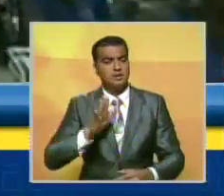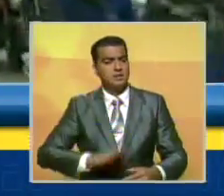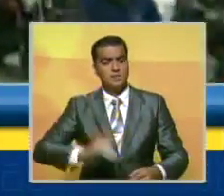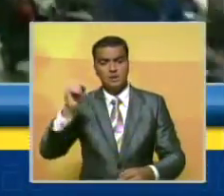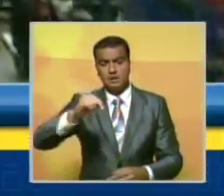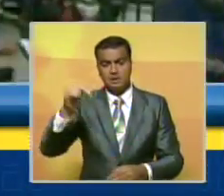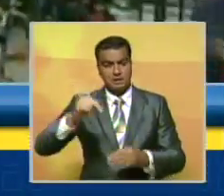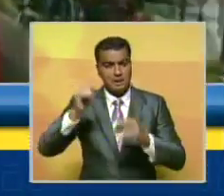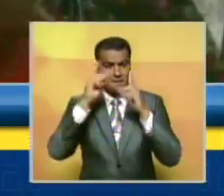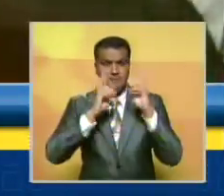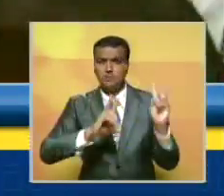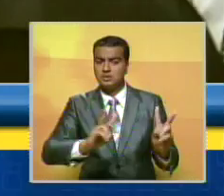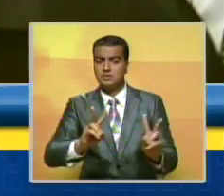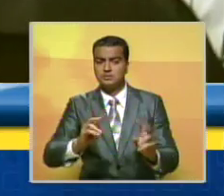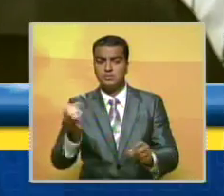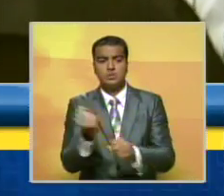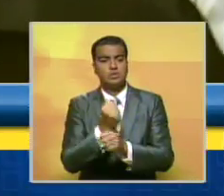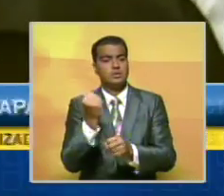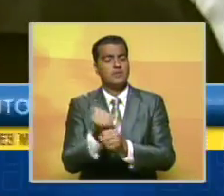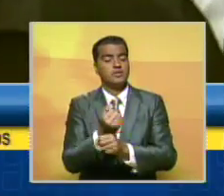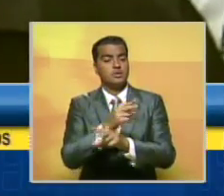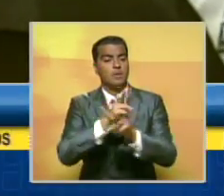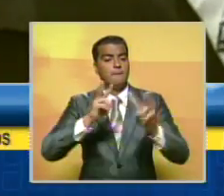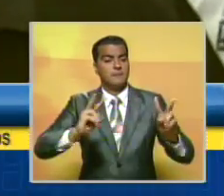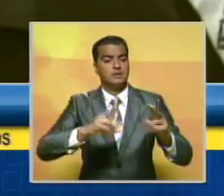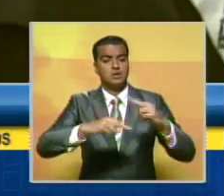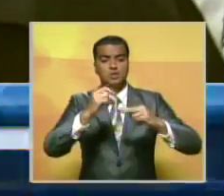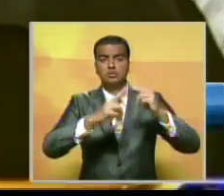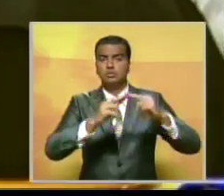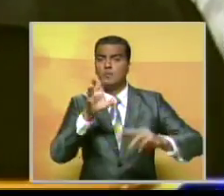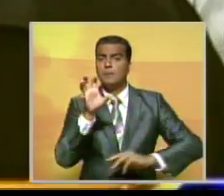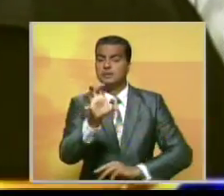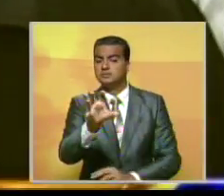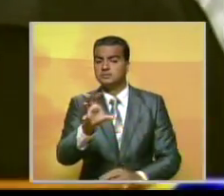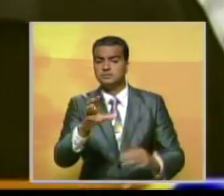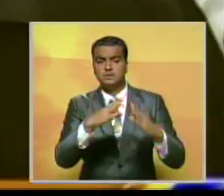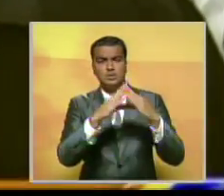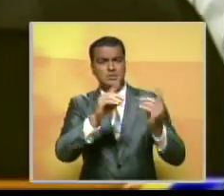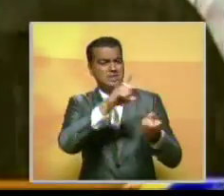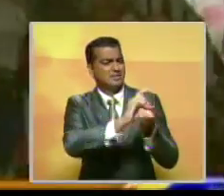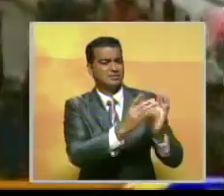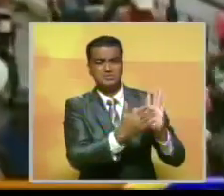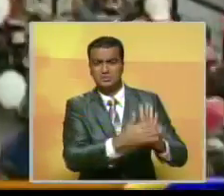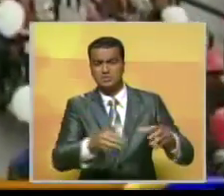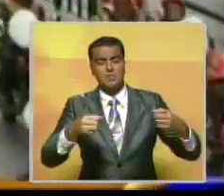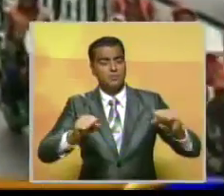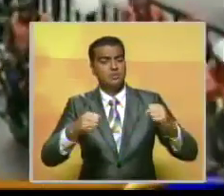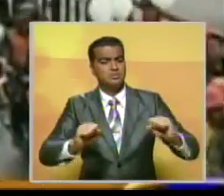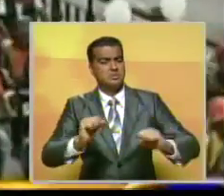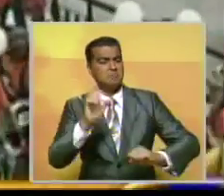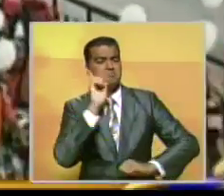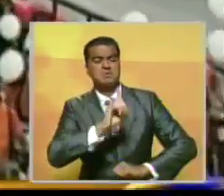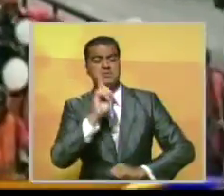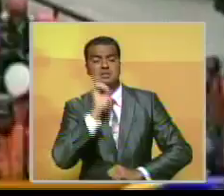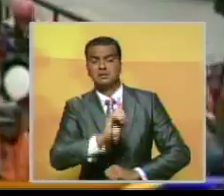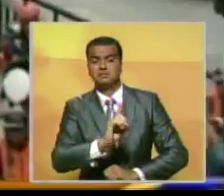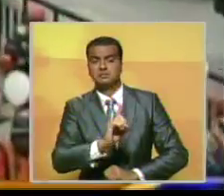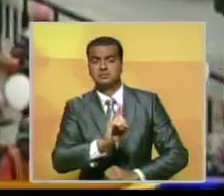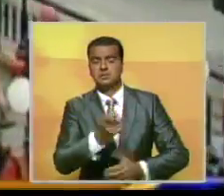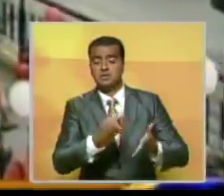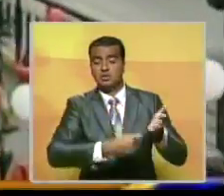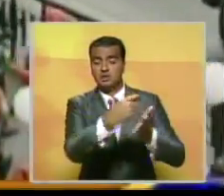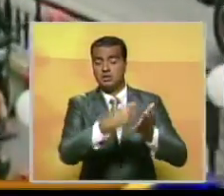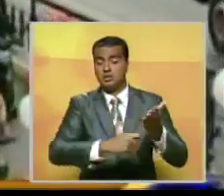para demostrarle que con trabajo y con paz es que se construye un país. Todos esos destrozos de esos motorizados falsos que están contratando